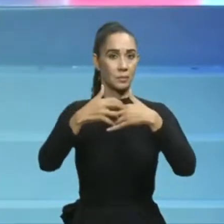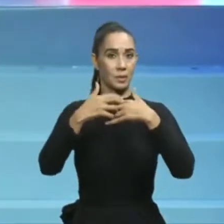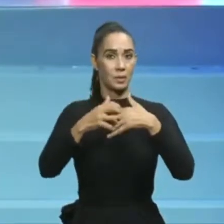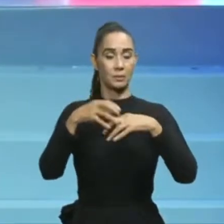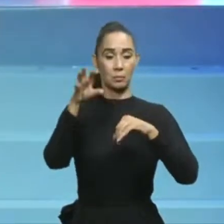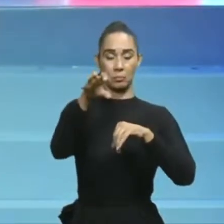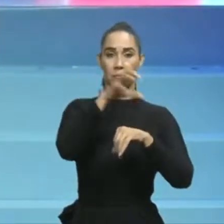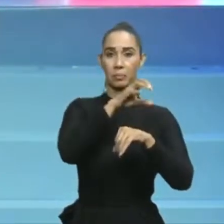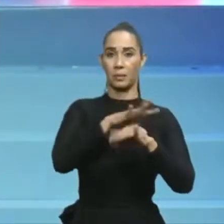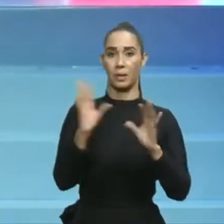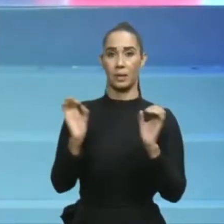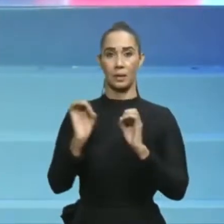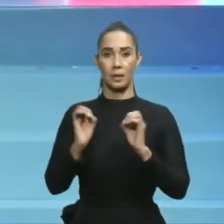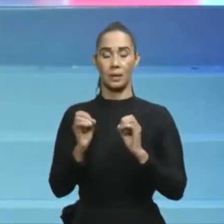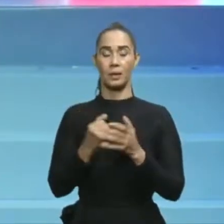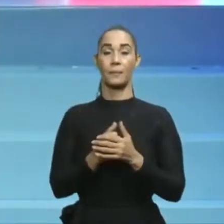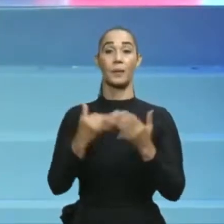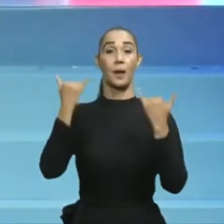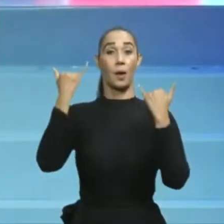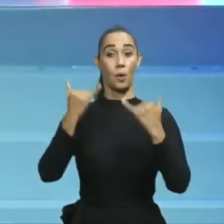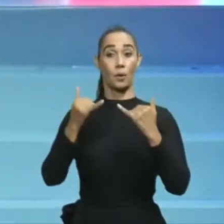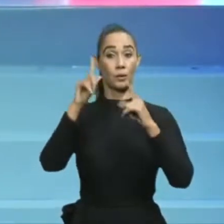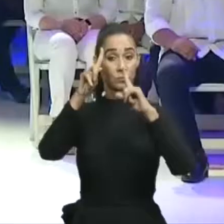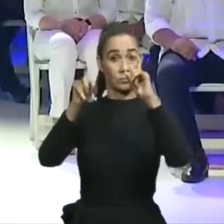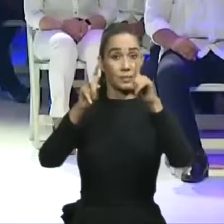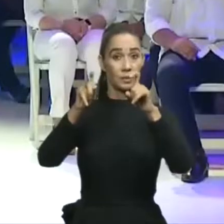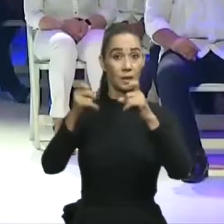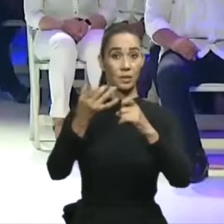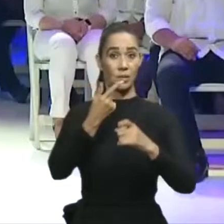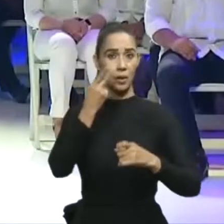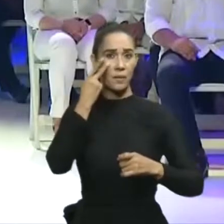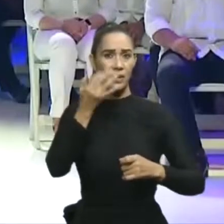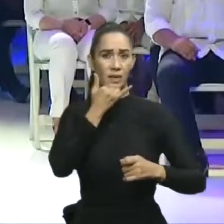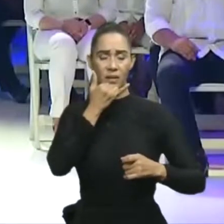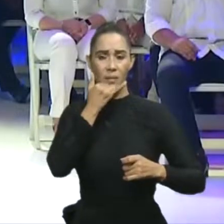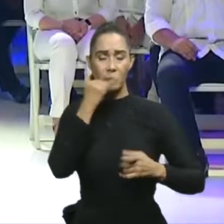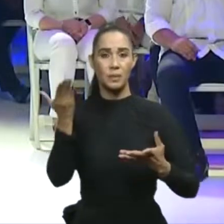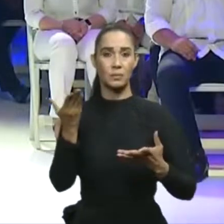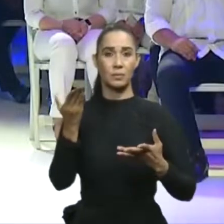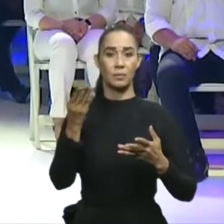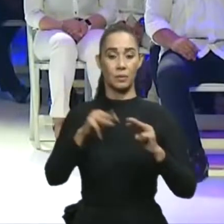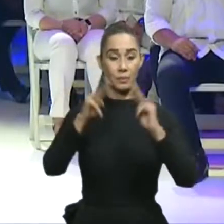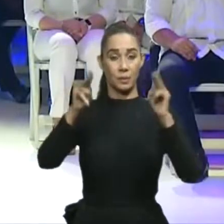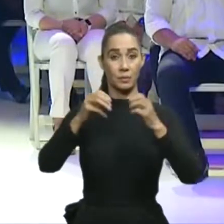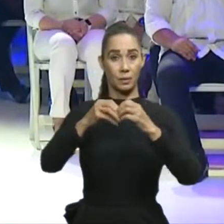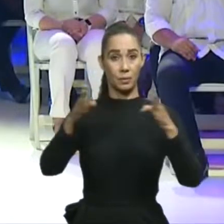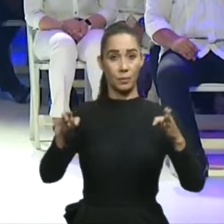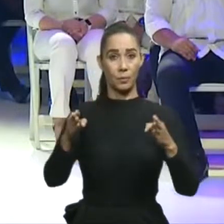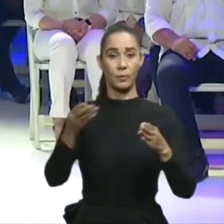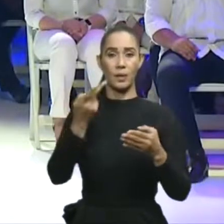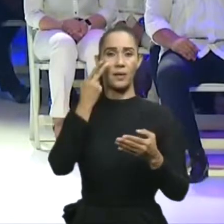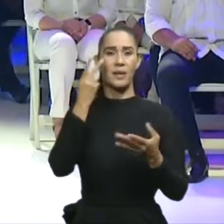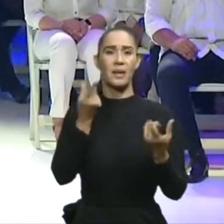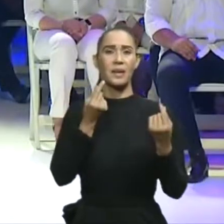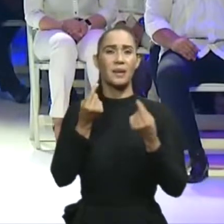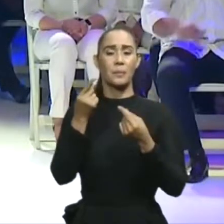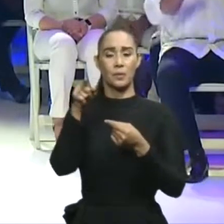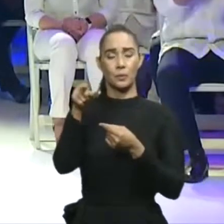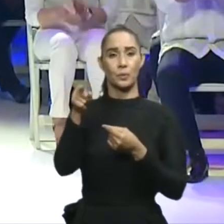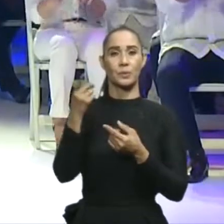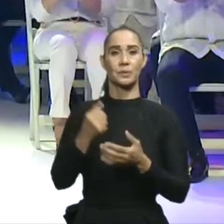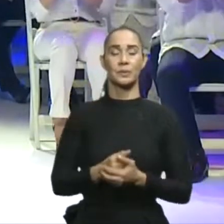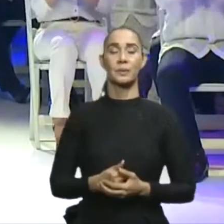razón por la cual ya hay una investigación a cargo del ministerio público sobre las gestiones pasadas de las distribuidoras